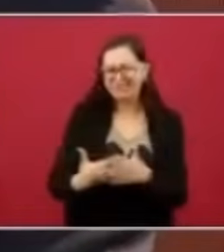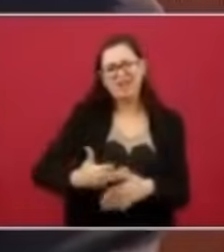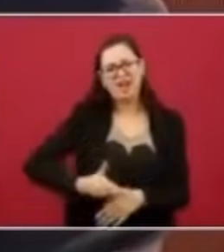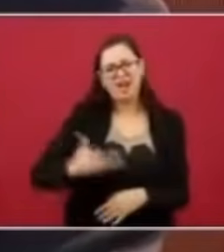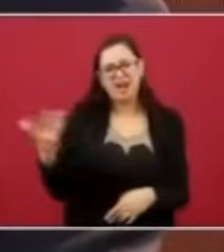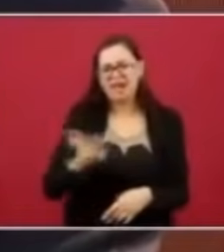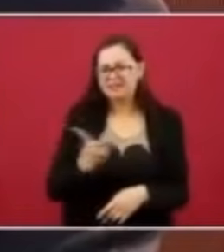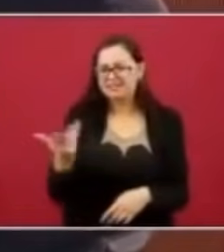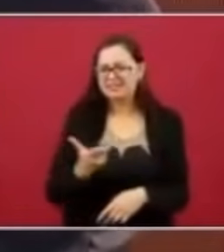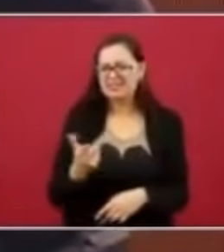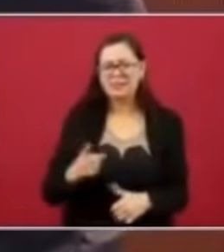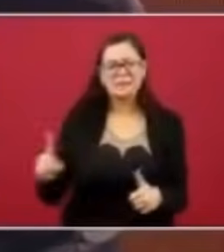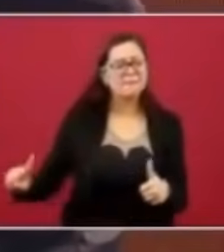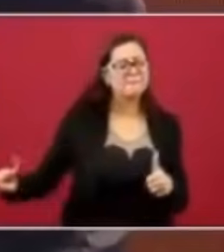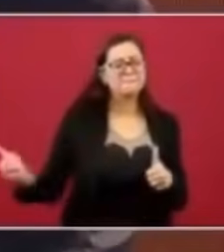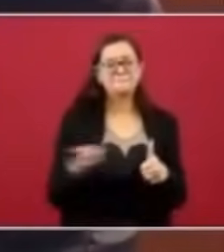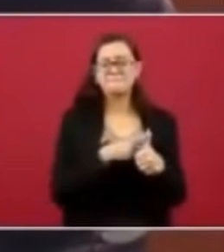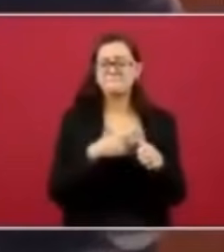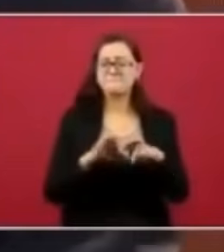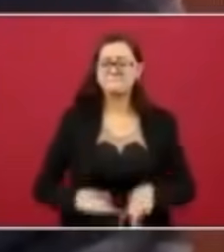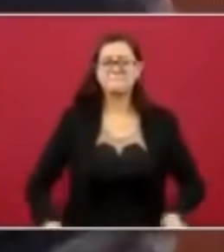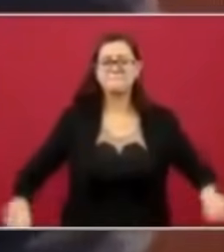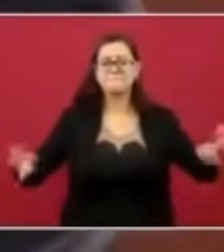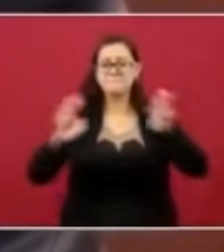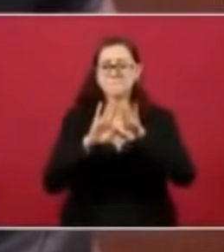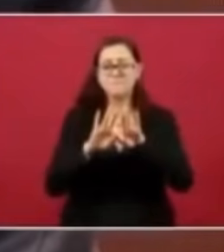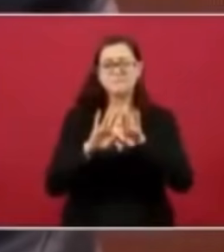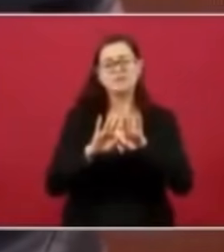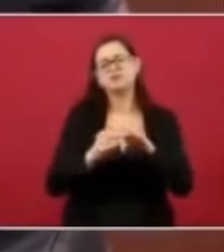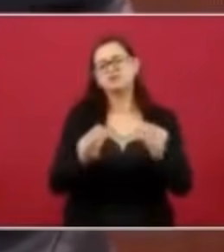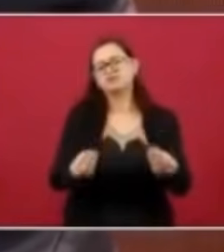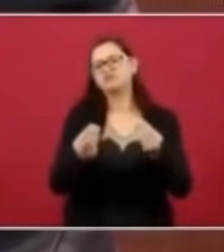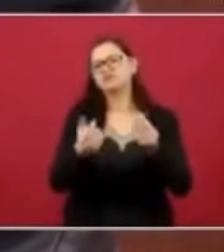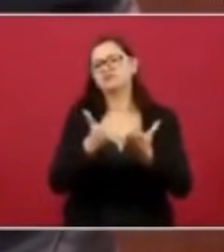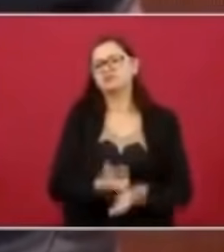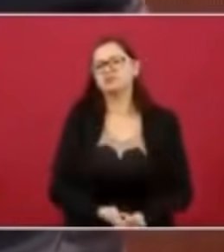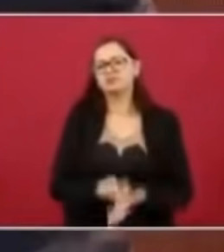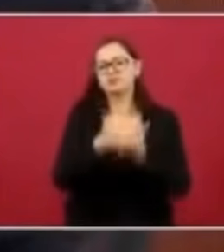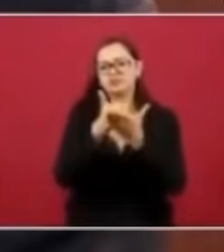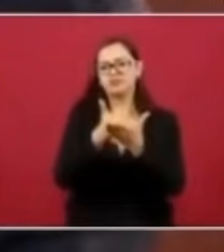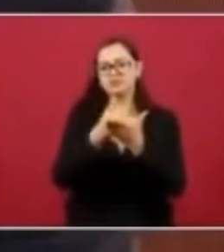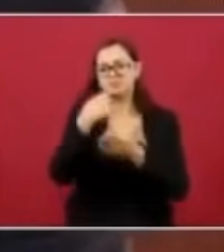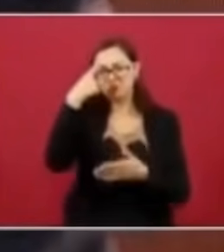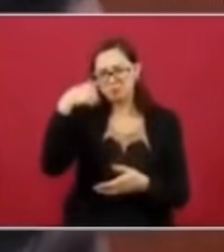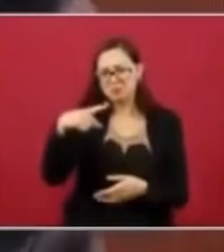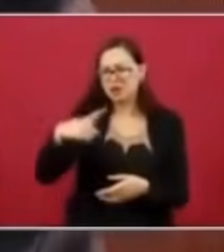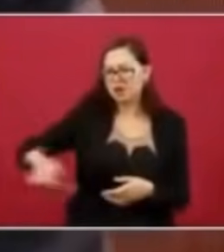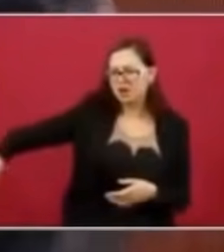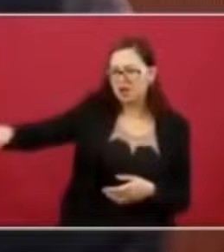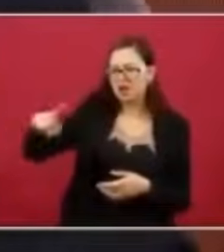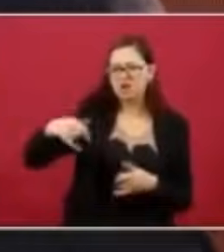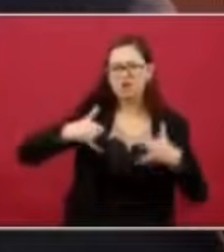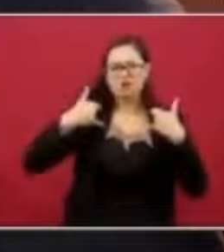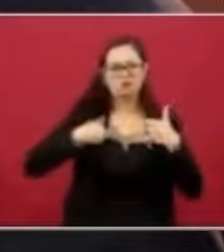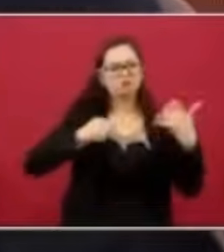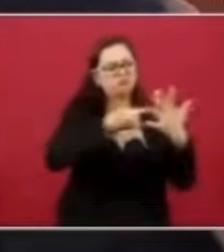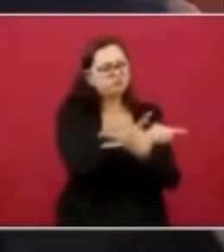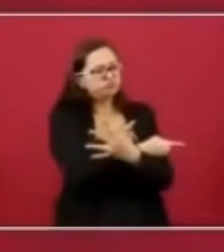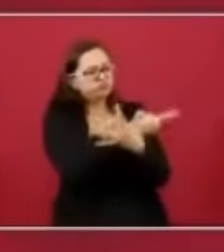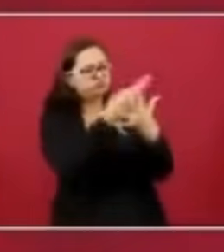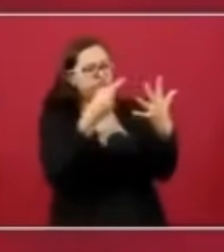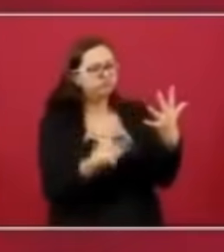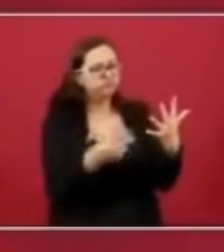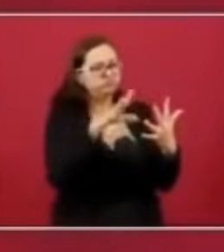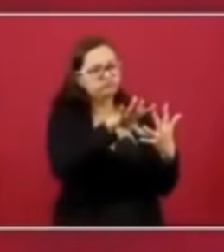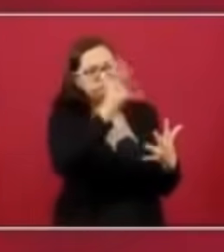es lo principal. Eso nos va a ayudar mucho a que haya opciones, que haya alternativas.